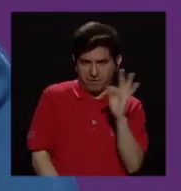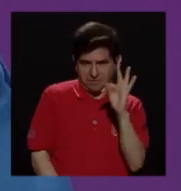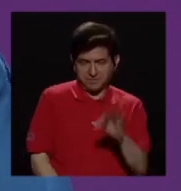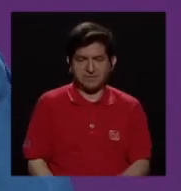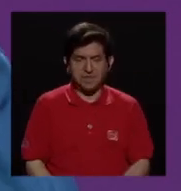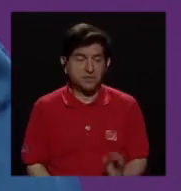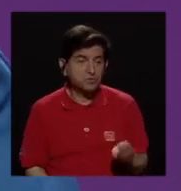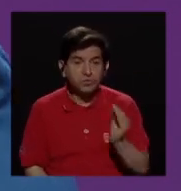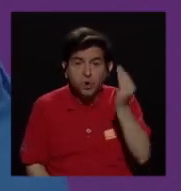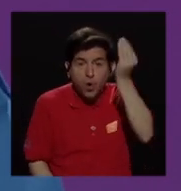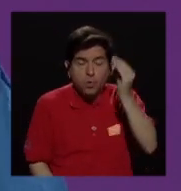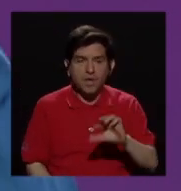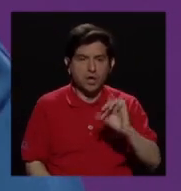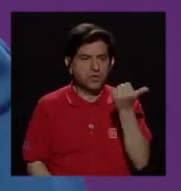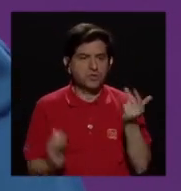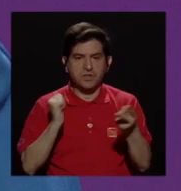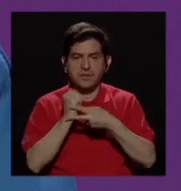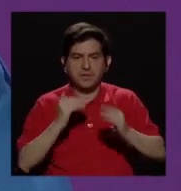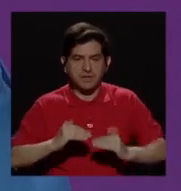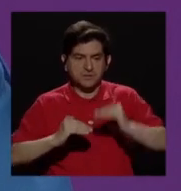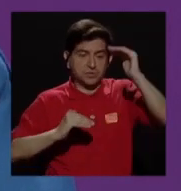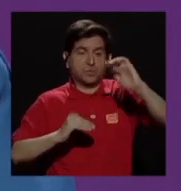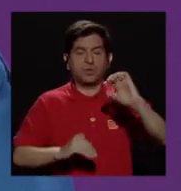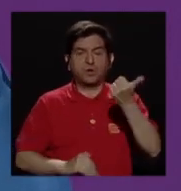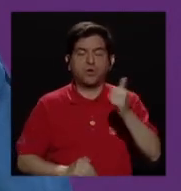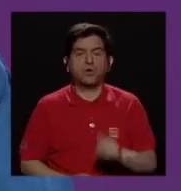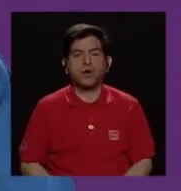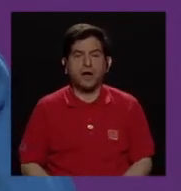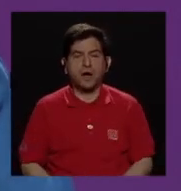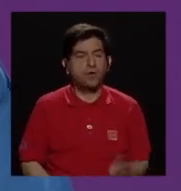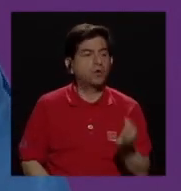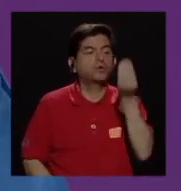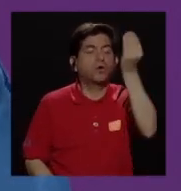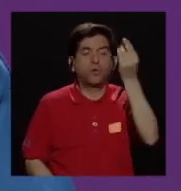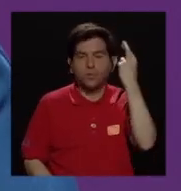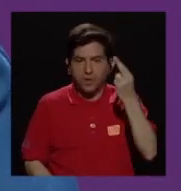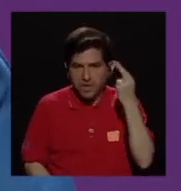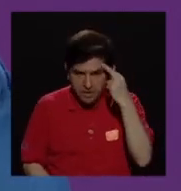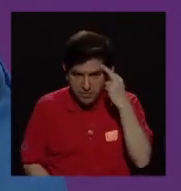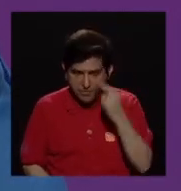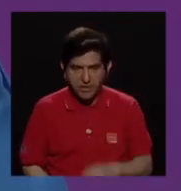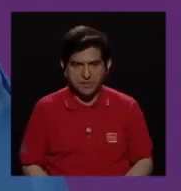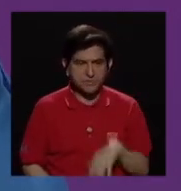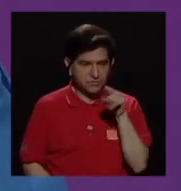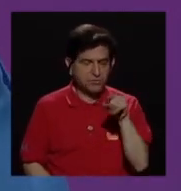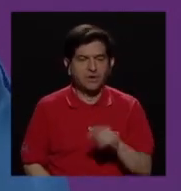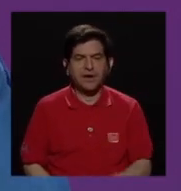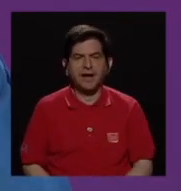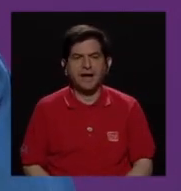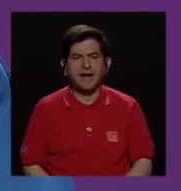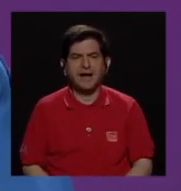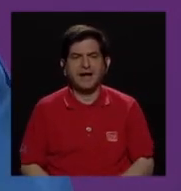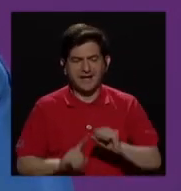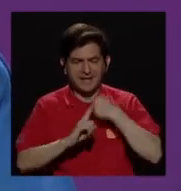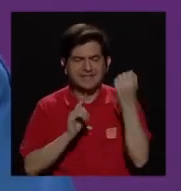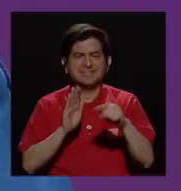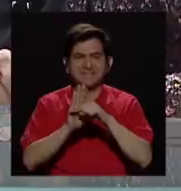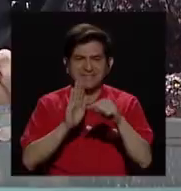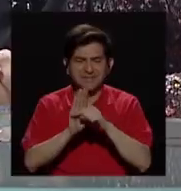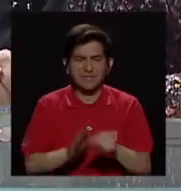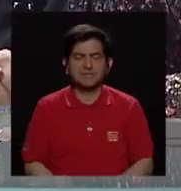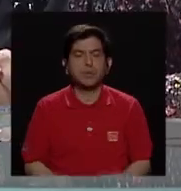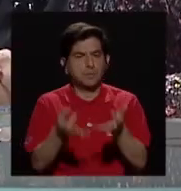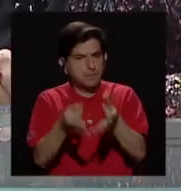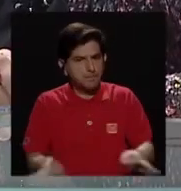de adolescentes trans, es 10 veces más alto que en cualquier otro adolescente, y es precisamente por esos mensajes negativos. De ahí la importancia de que